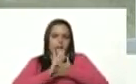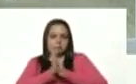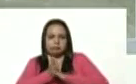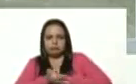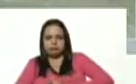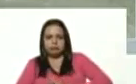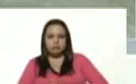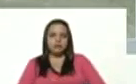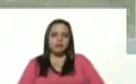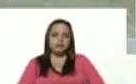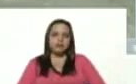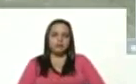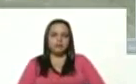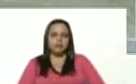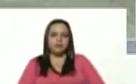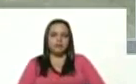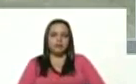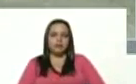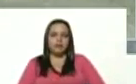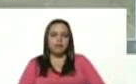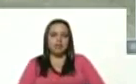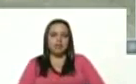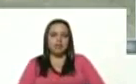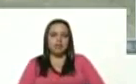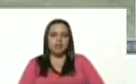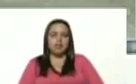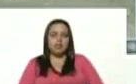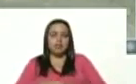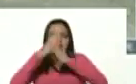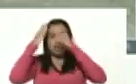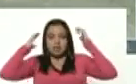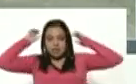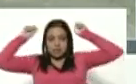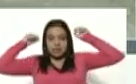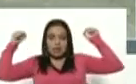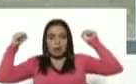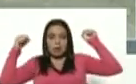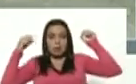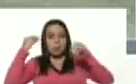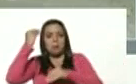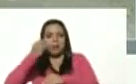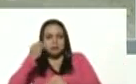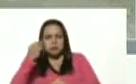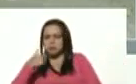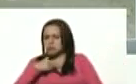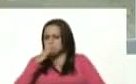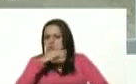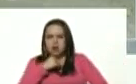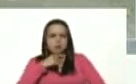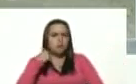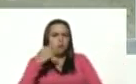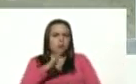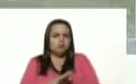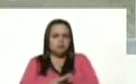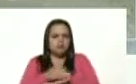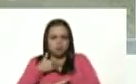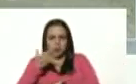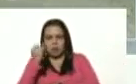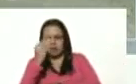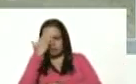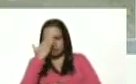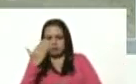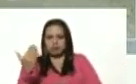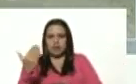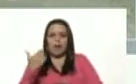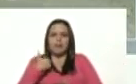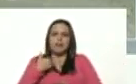Y el negro primero pensó, yo no me voy a morir aquí. Yo voy a presentármele a mi taita